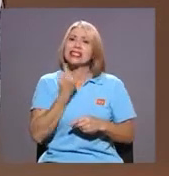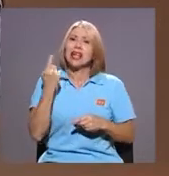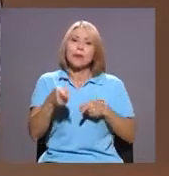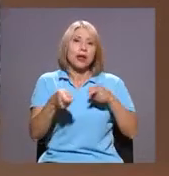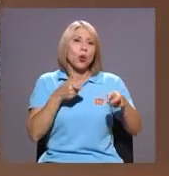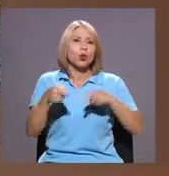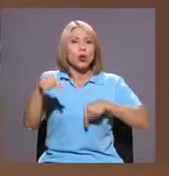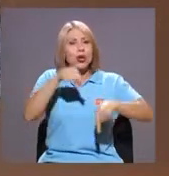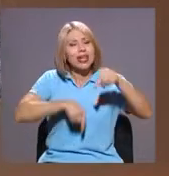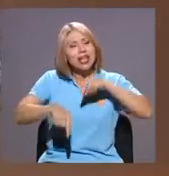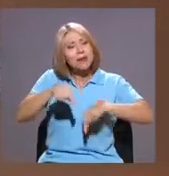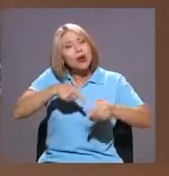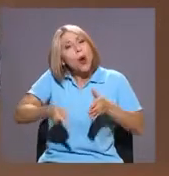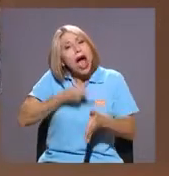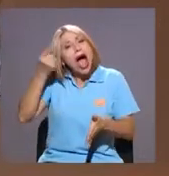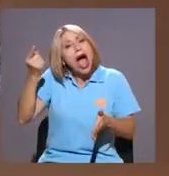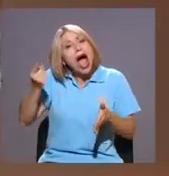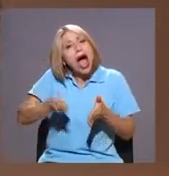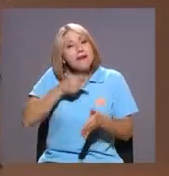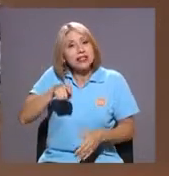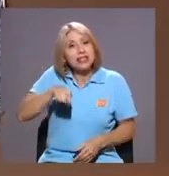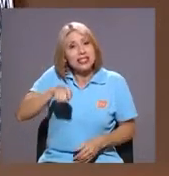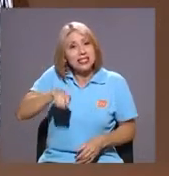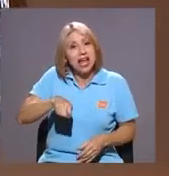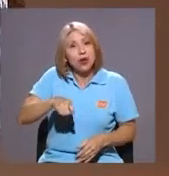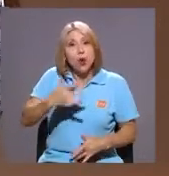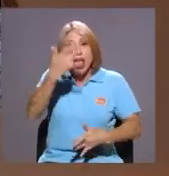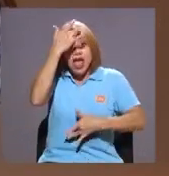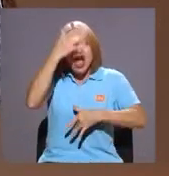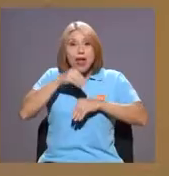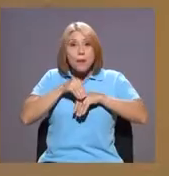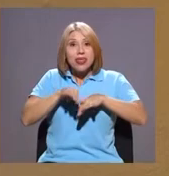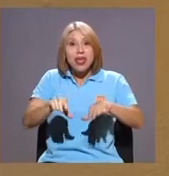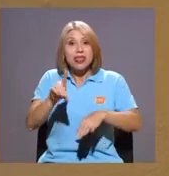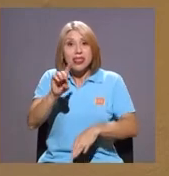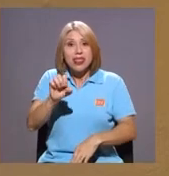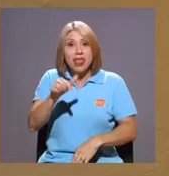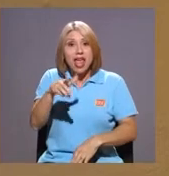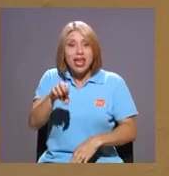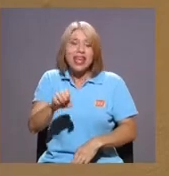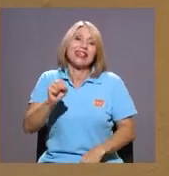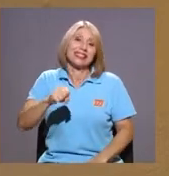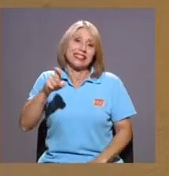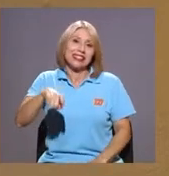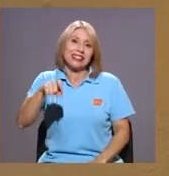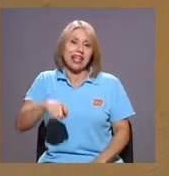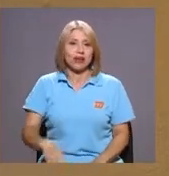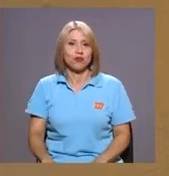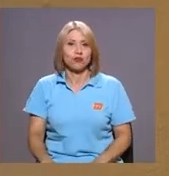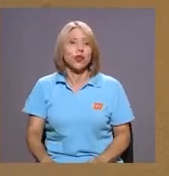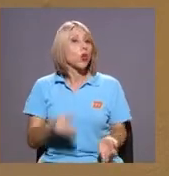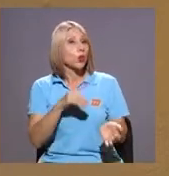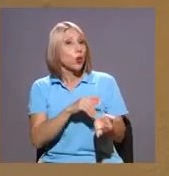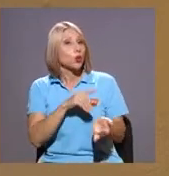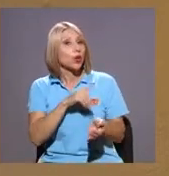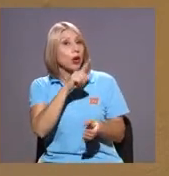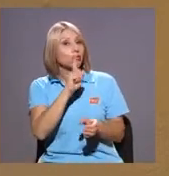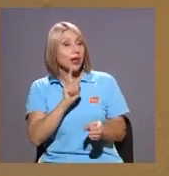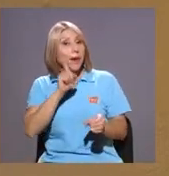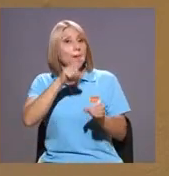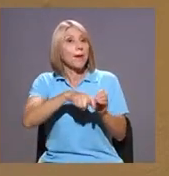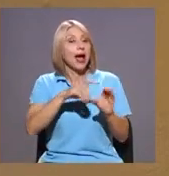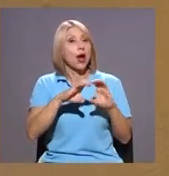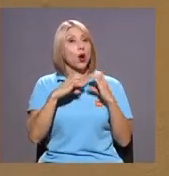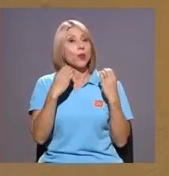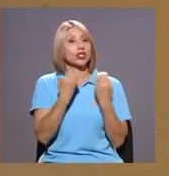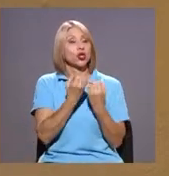para algunos casos es necesario, y cuando hay una epidemia de dengue es necesario. Doctora, usted es parte de la Comisión